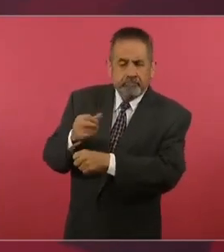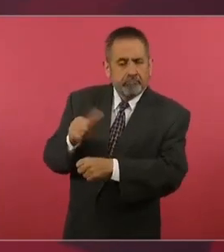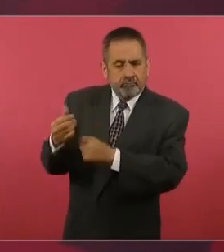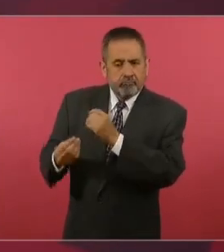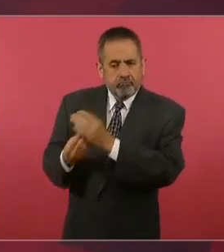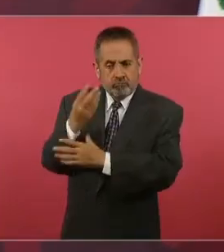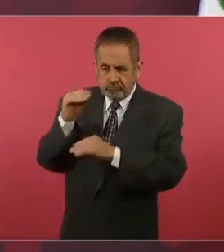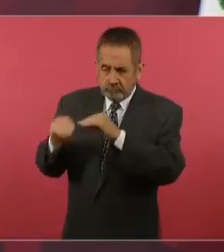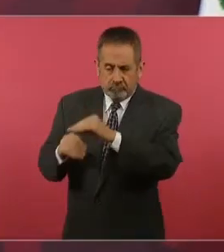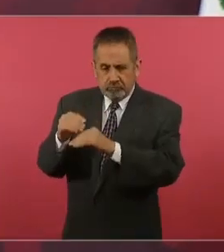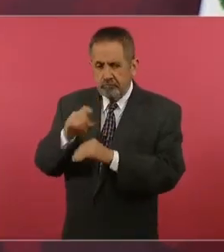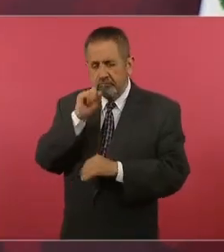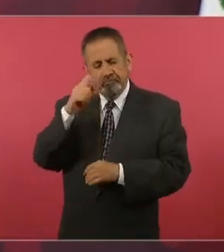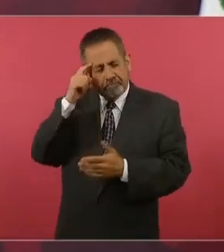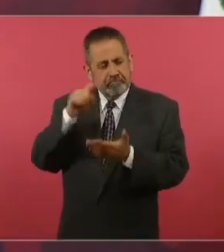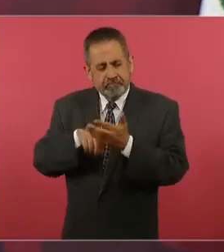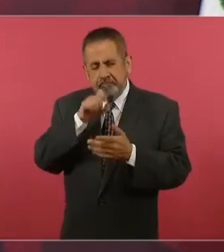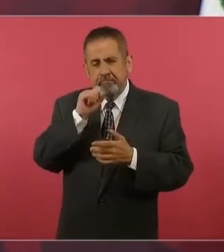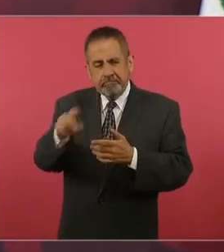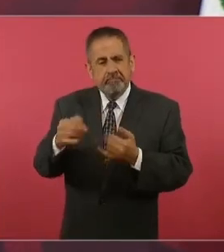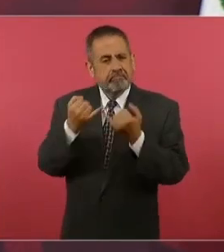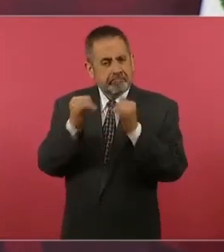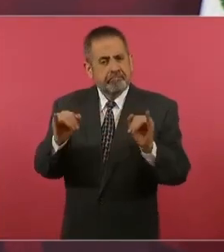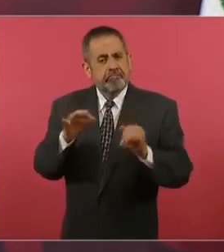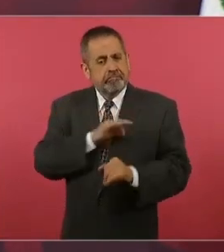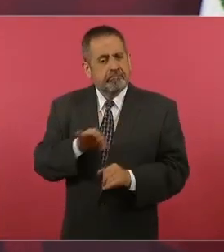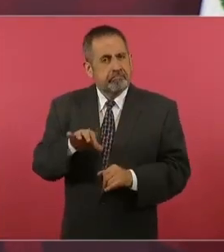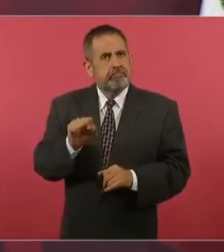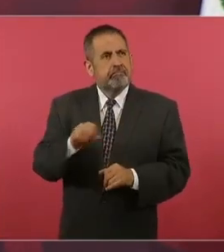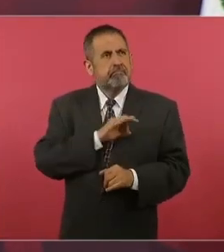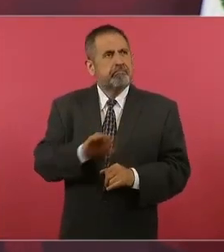vamos también a alcanzar a inaugurar,